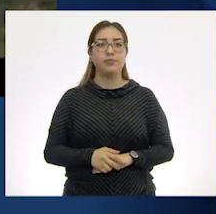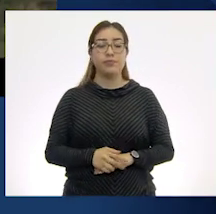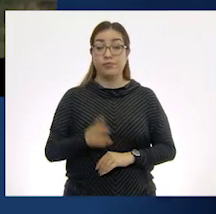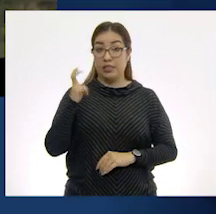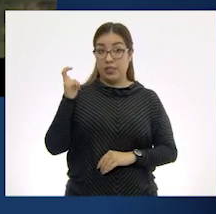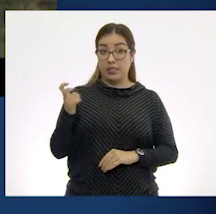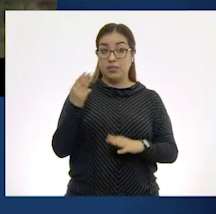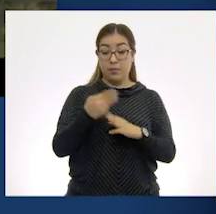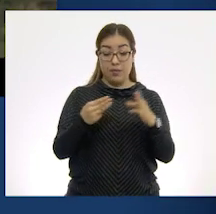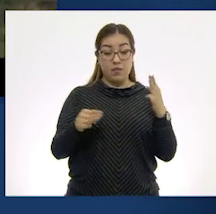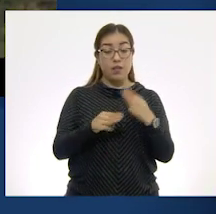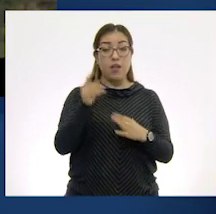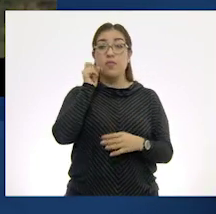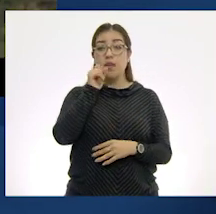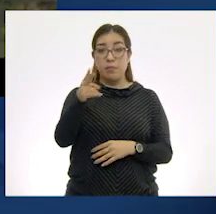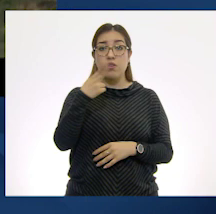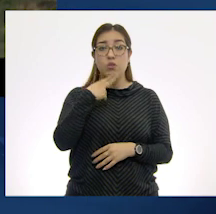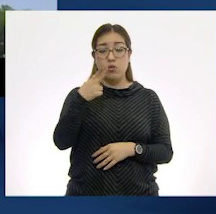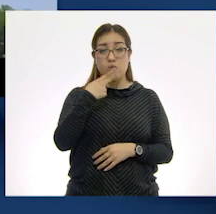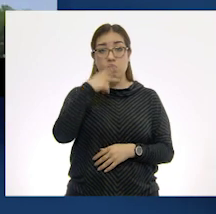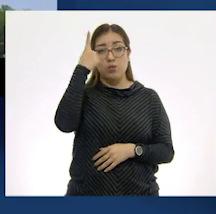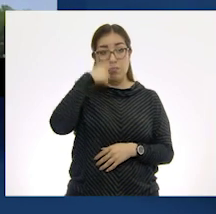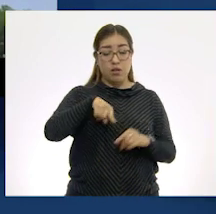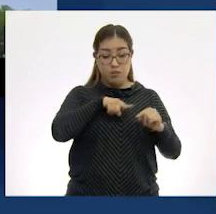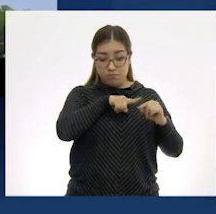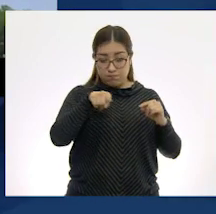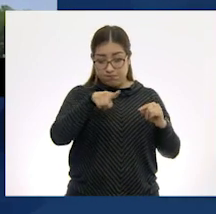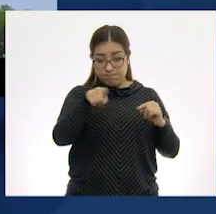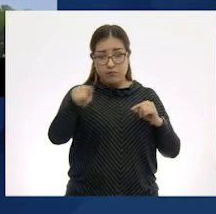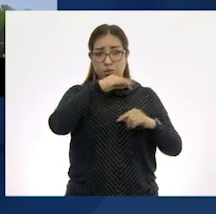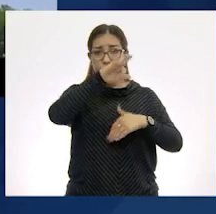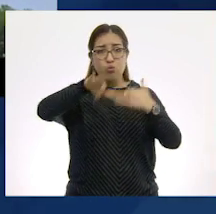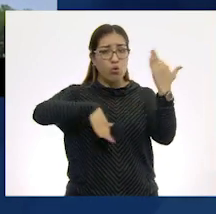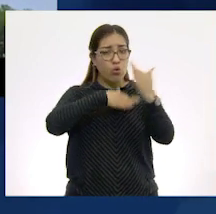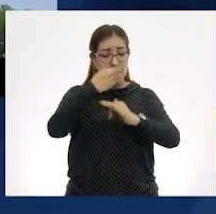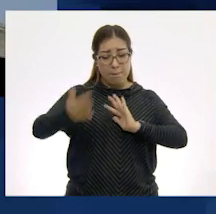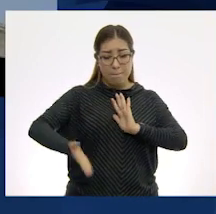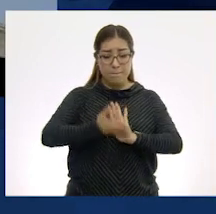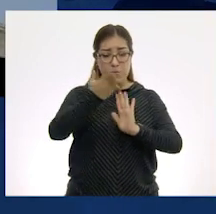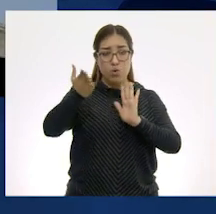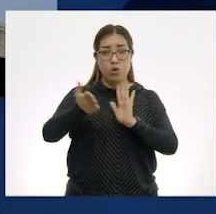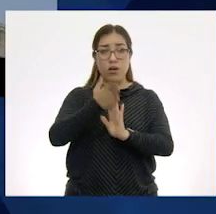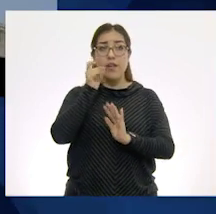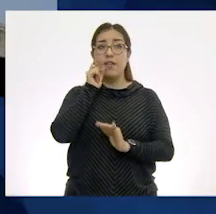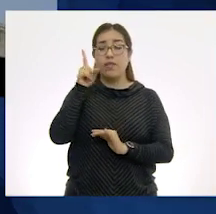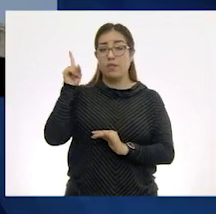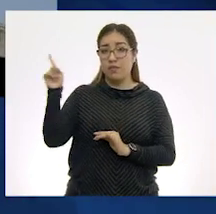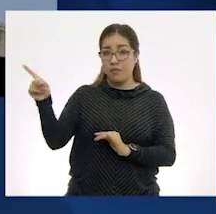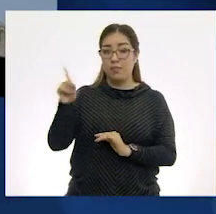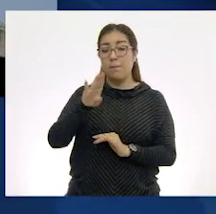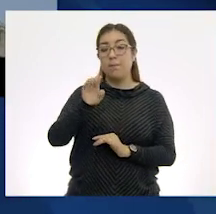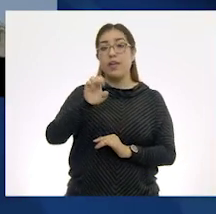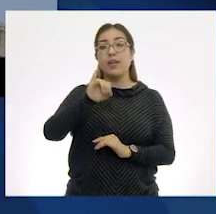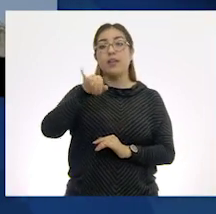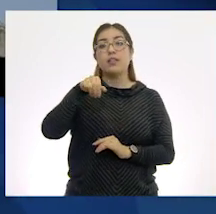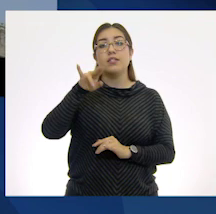Estos materiales también se utilizaron en el tramo mejor conservado de toda la muralla, la sección de Badaring, en Beijing.